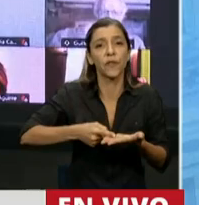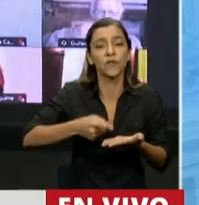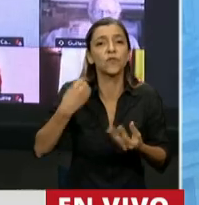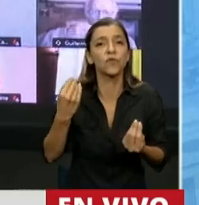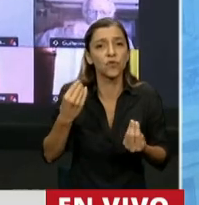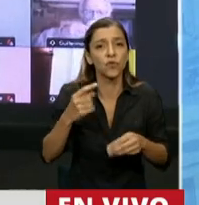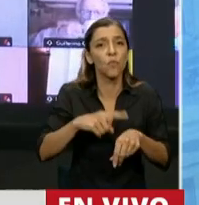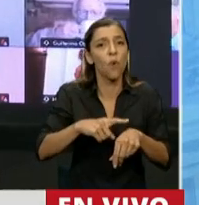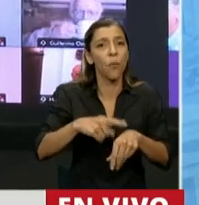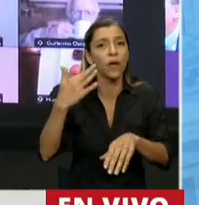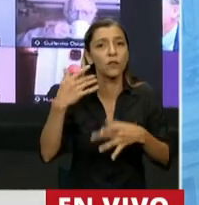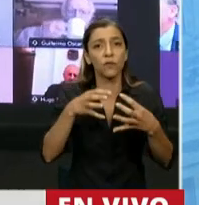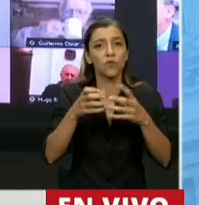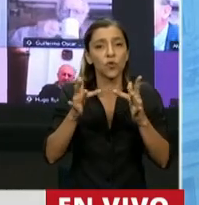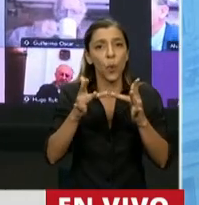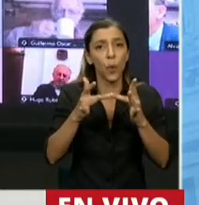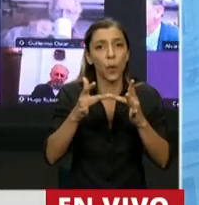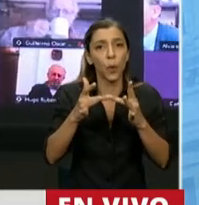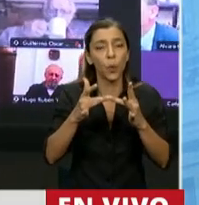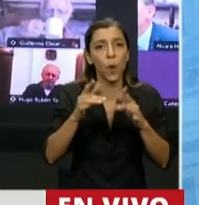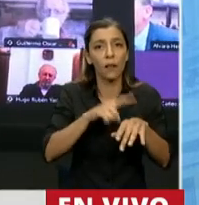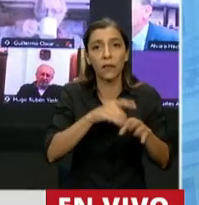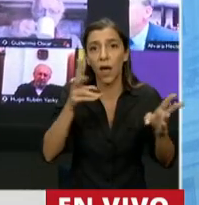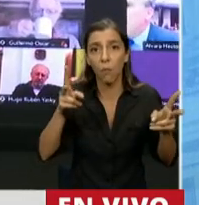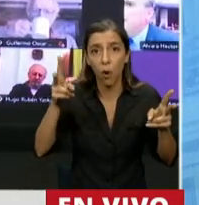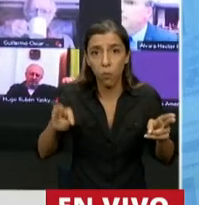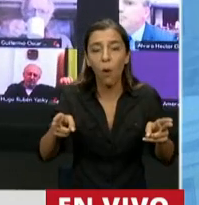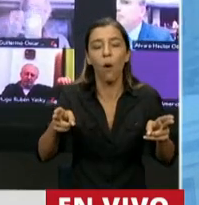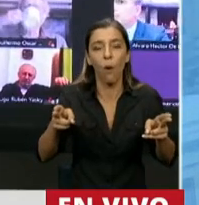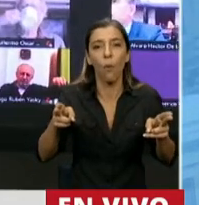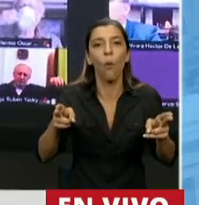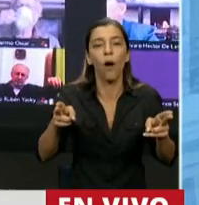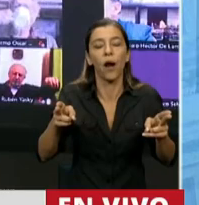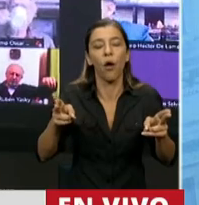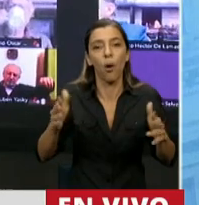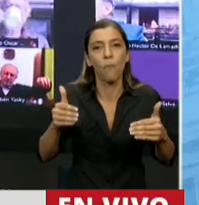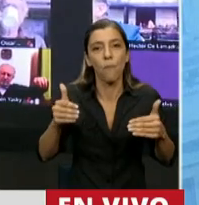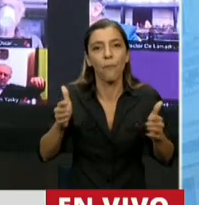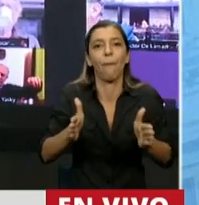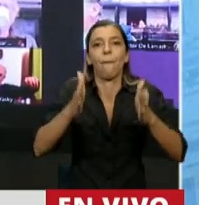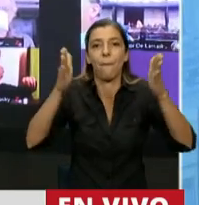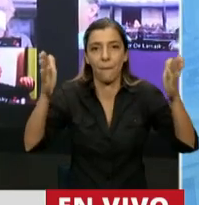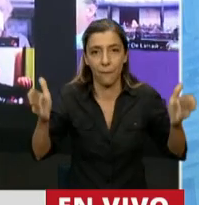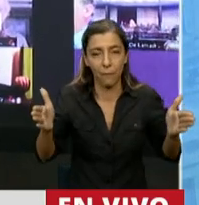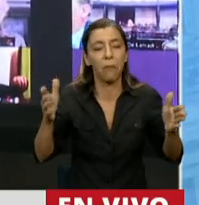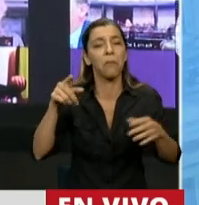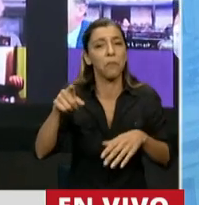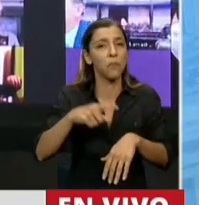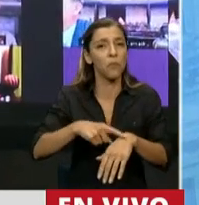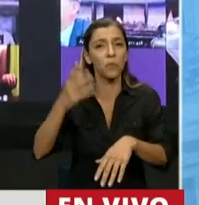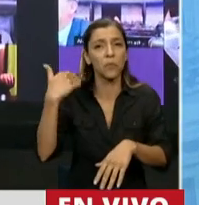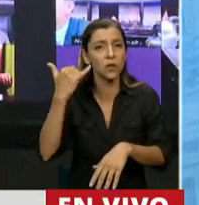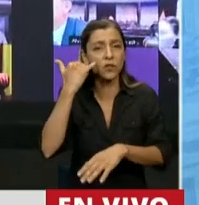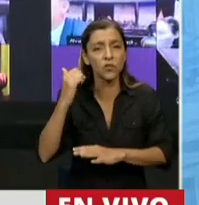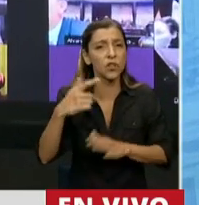protocolo virtual. Ya habían violado lo que se había acordado, ya habían tratado leyes